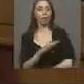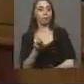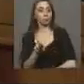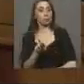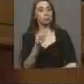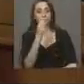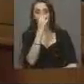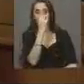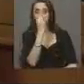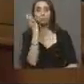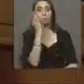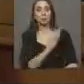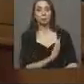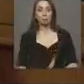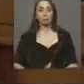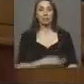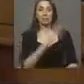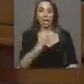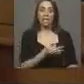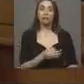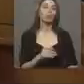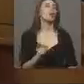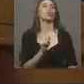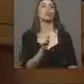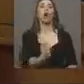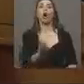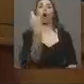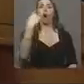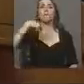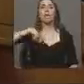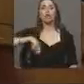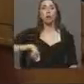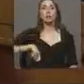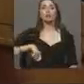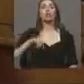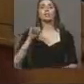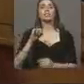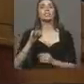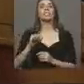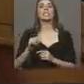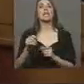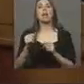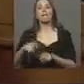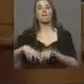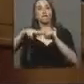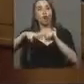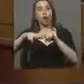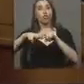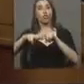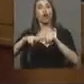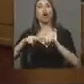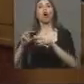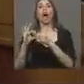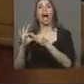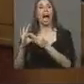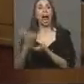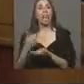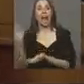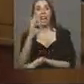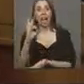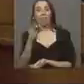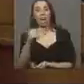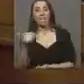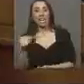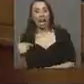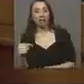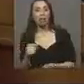y en esto creo que la presidenta tiene razón, no cobren comisiones si hay rentabilidad negativa, pues. Si le pasamos las lucas para que las administren,